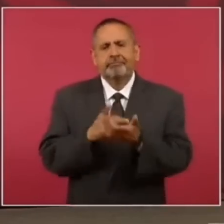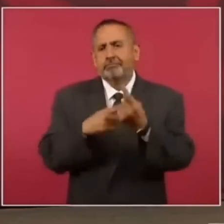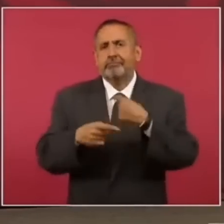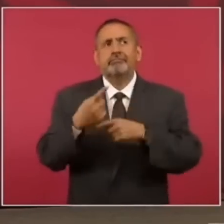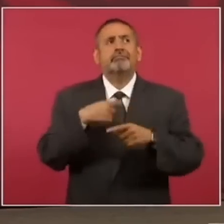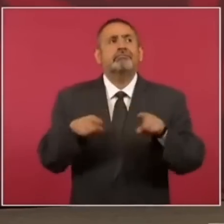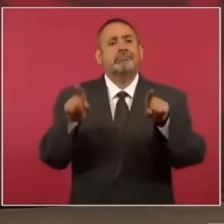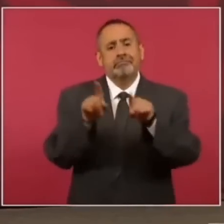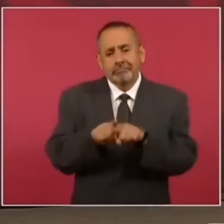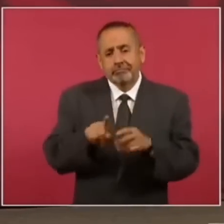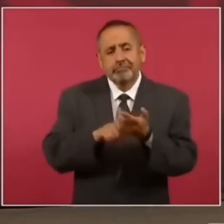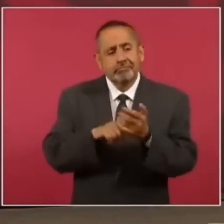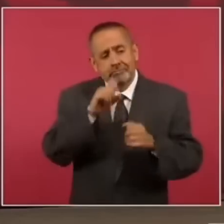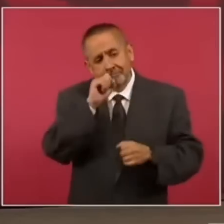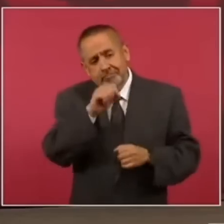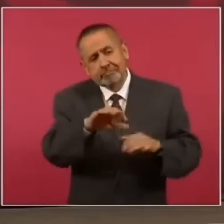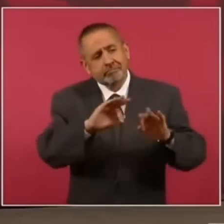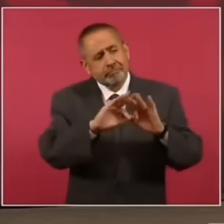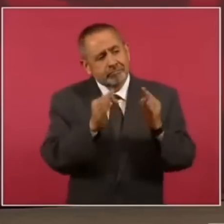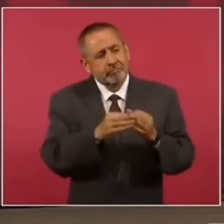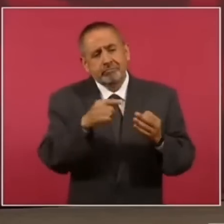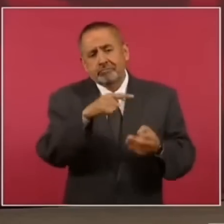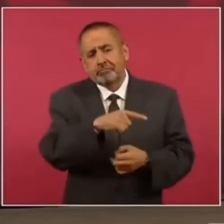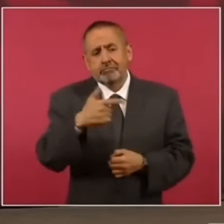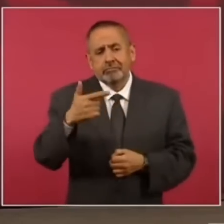regresar de nuevo al modelo García Luna